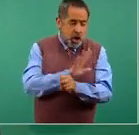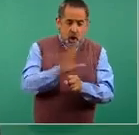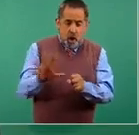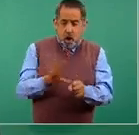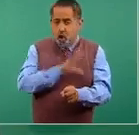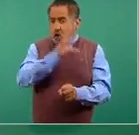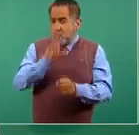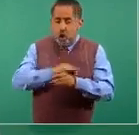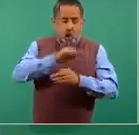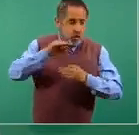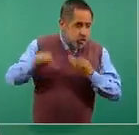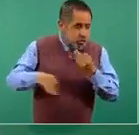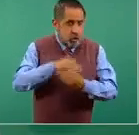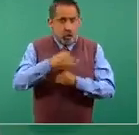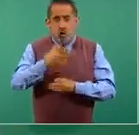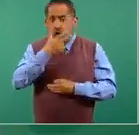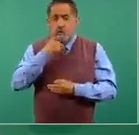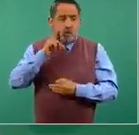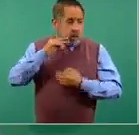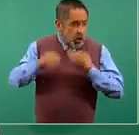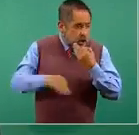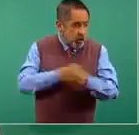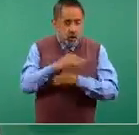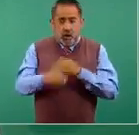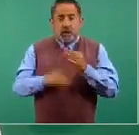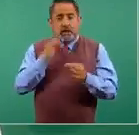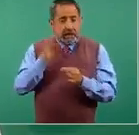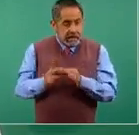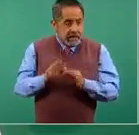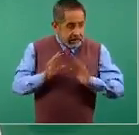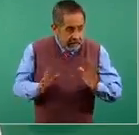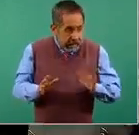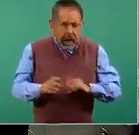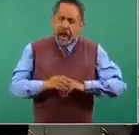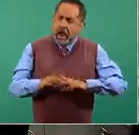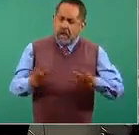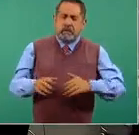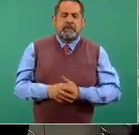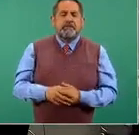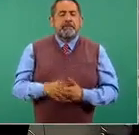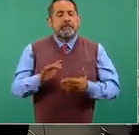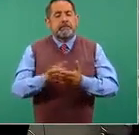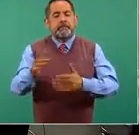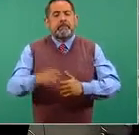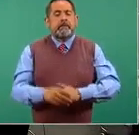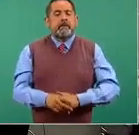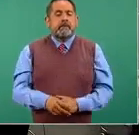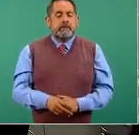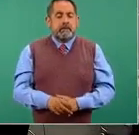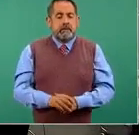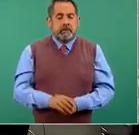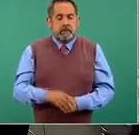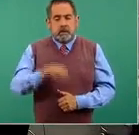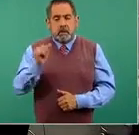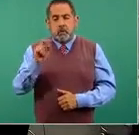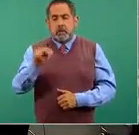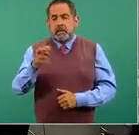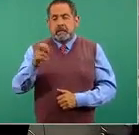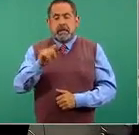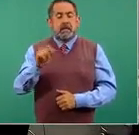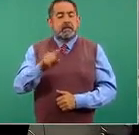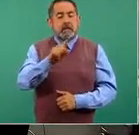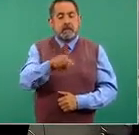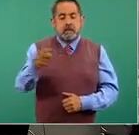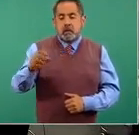a todas y todas las personas con esta vacuna. Muchas gracias, Liliana Noble. Juan Hernández